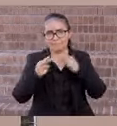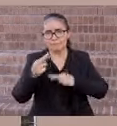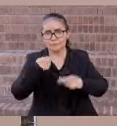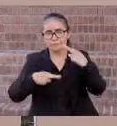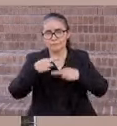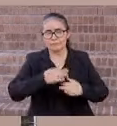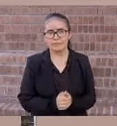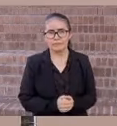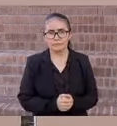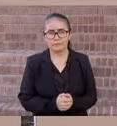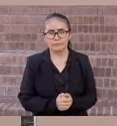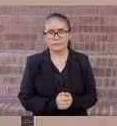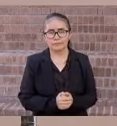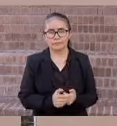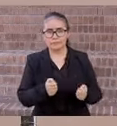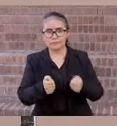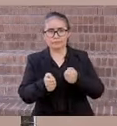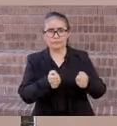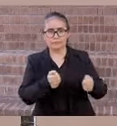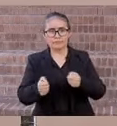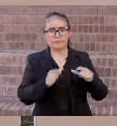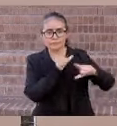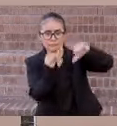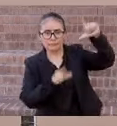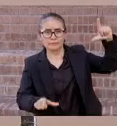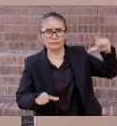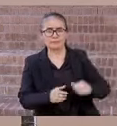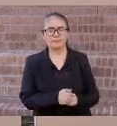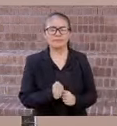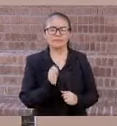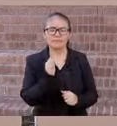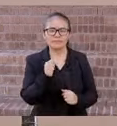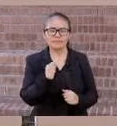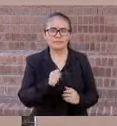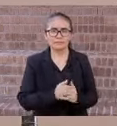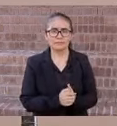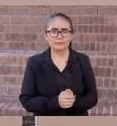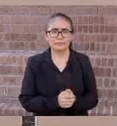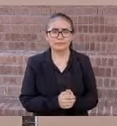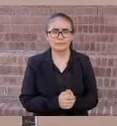a dominar a mexico es decir